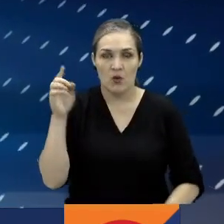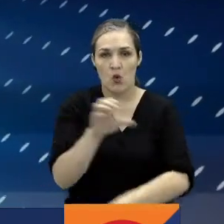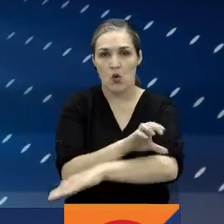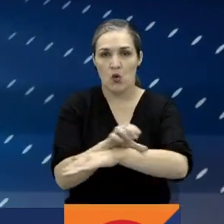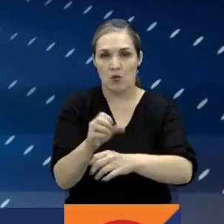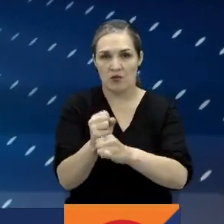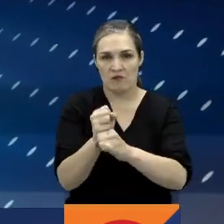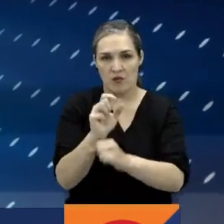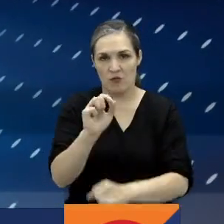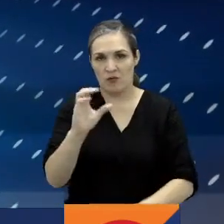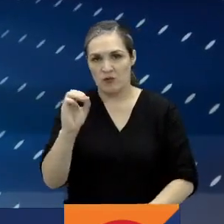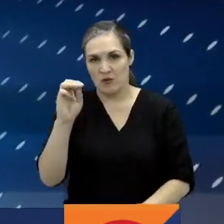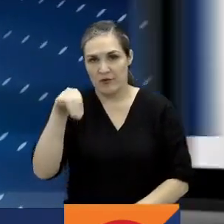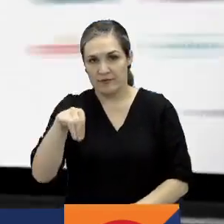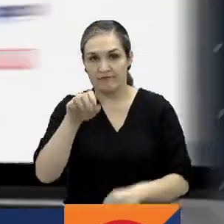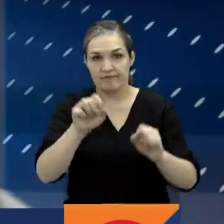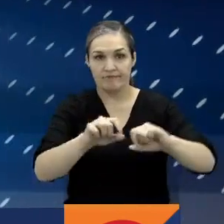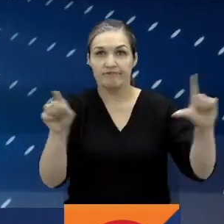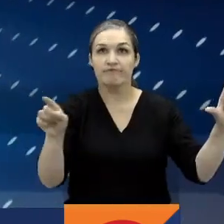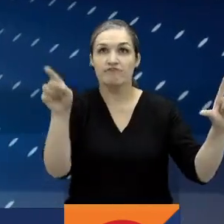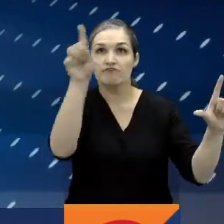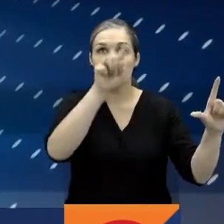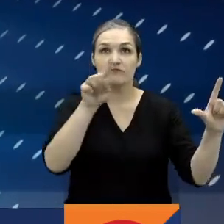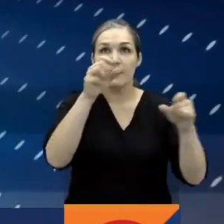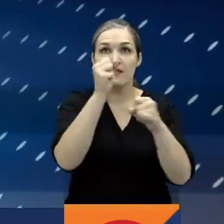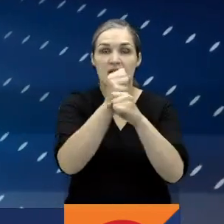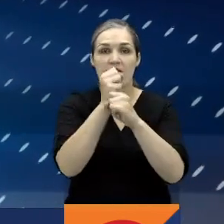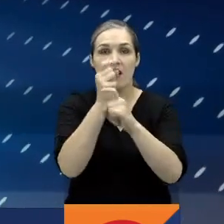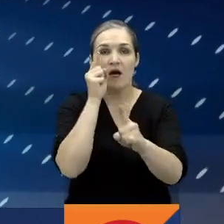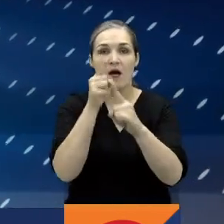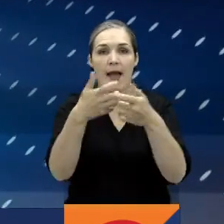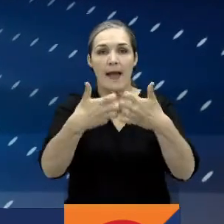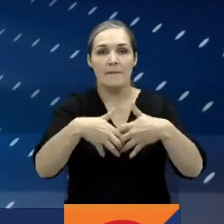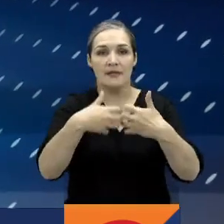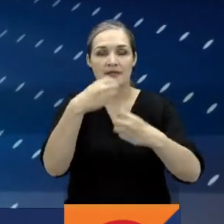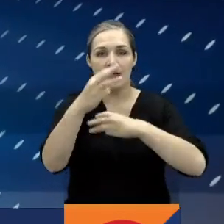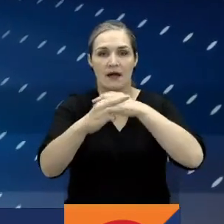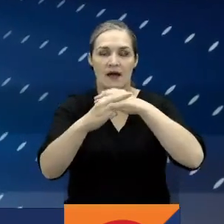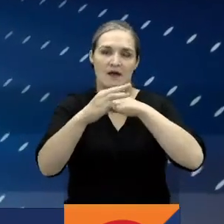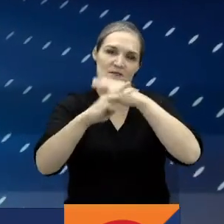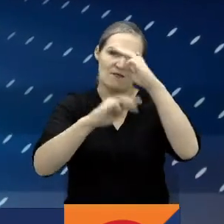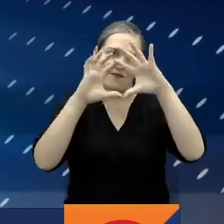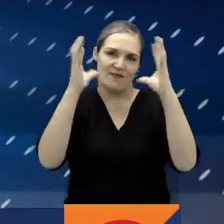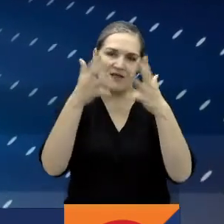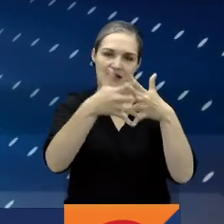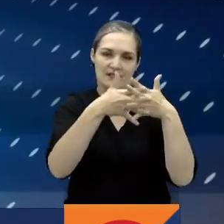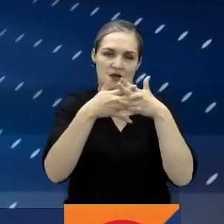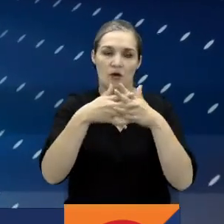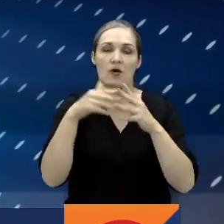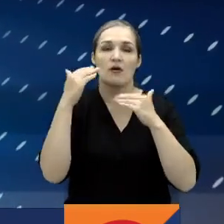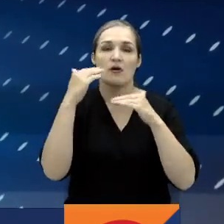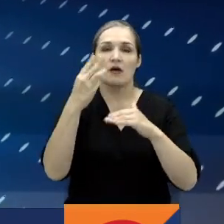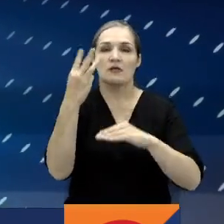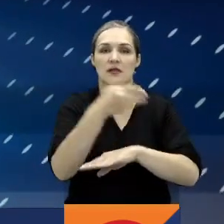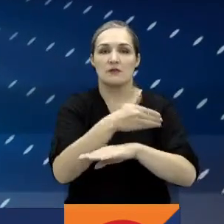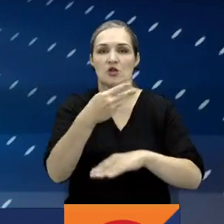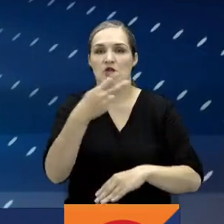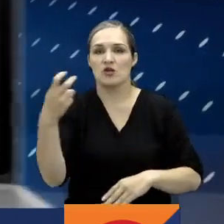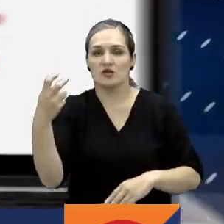co.computrabajo.com. Diríjase al buscador y digite: trabaja para empresa americana, salario promedio 3.200.000, inglés